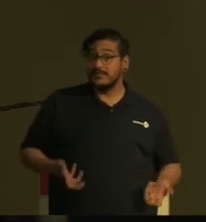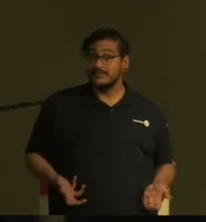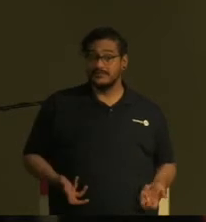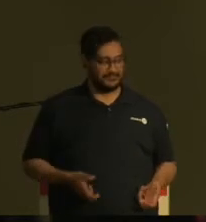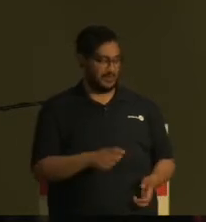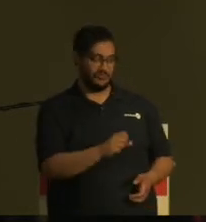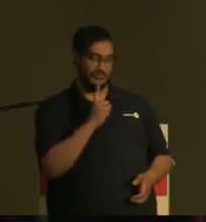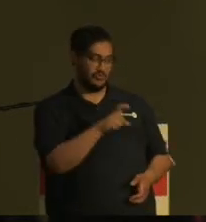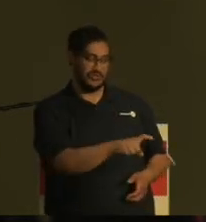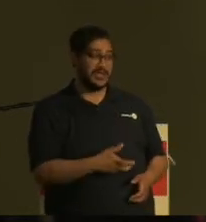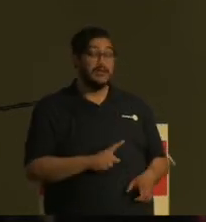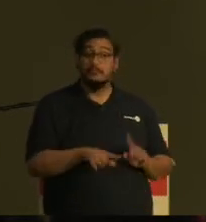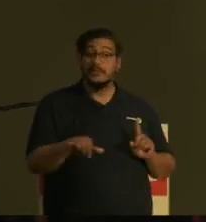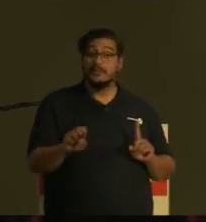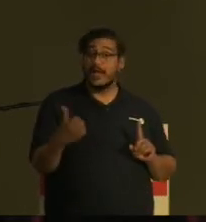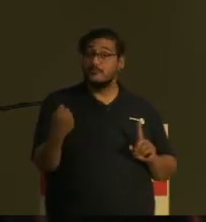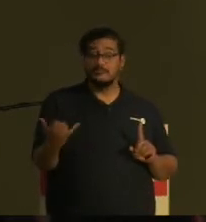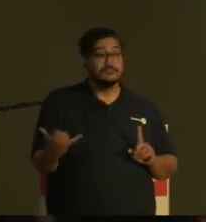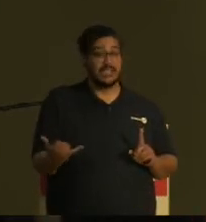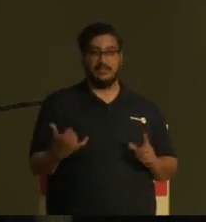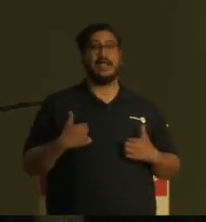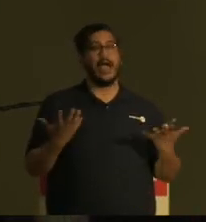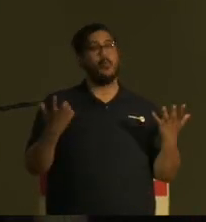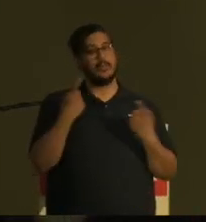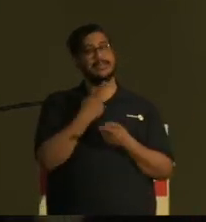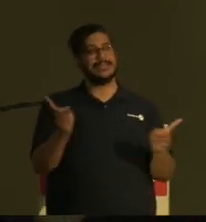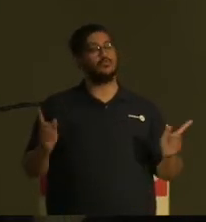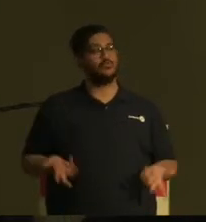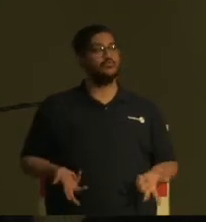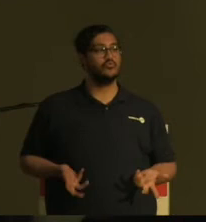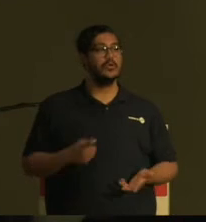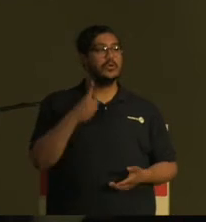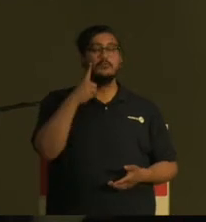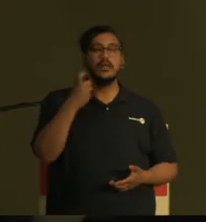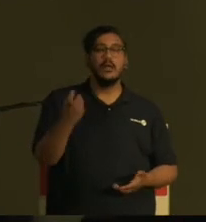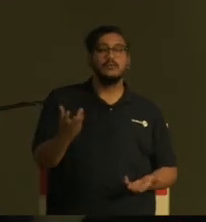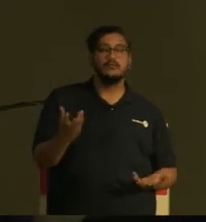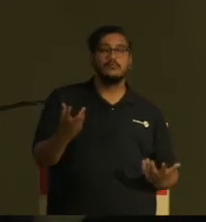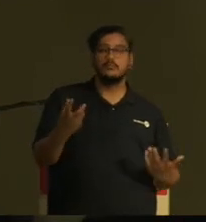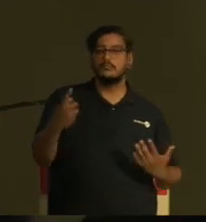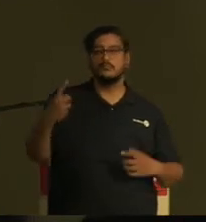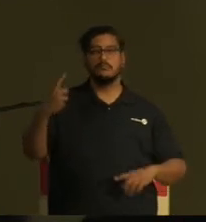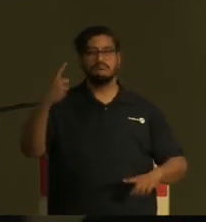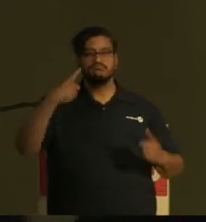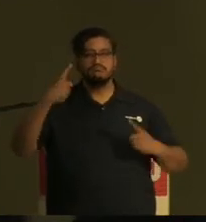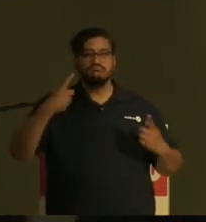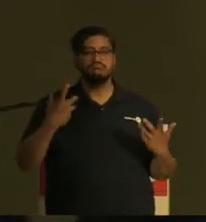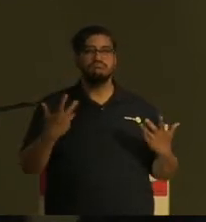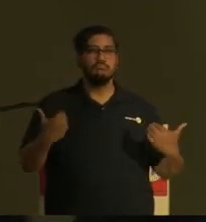necesito pero estar ahora sí muy... Pero ahora sí quiero decirlo, porque se piensa que hay una